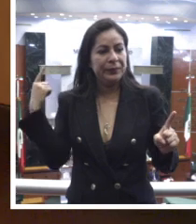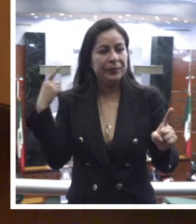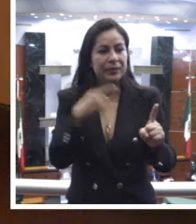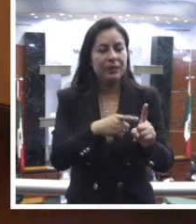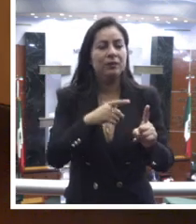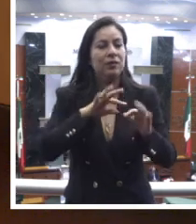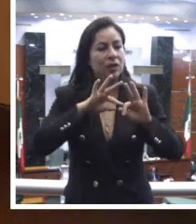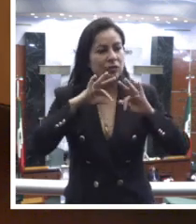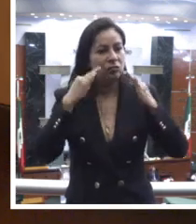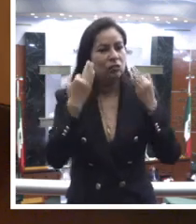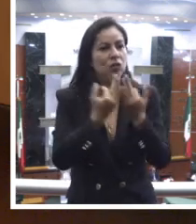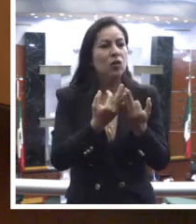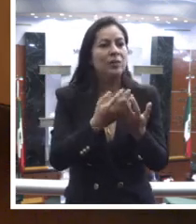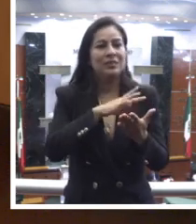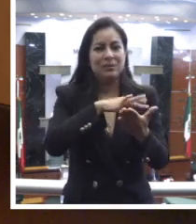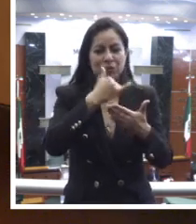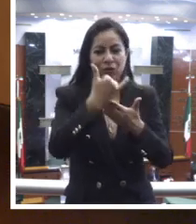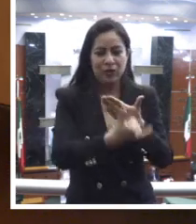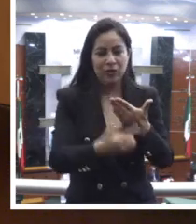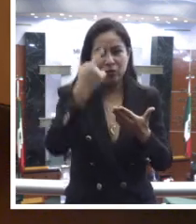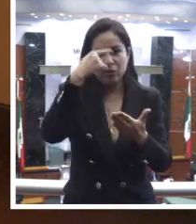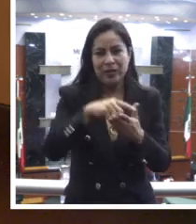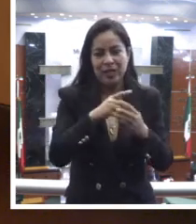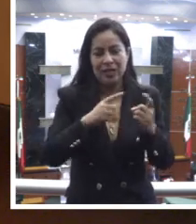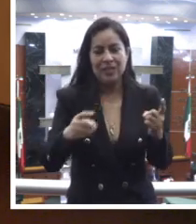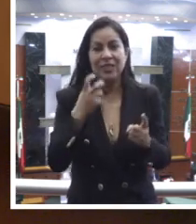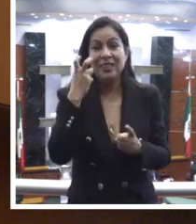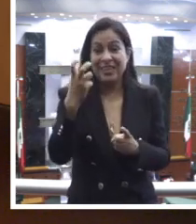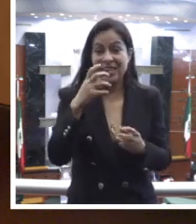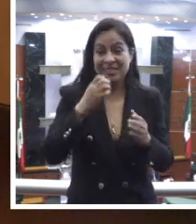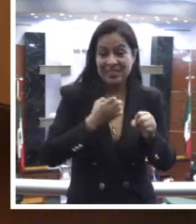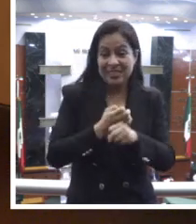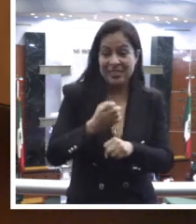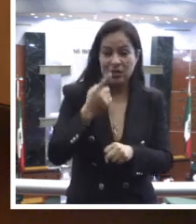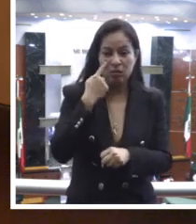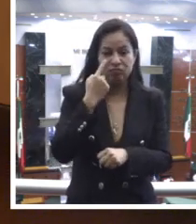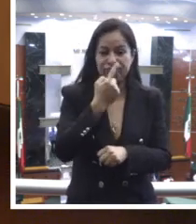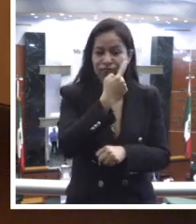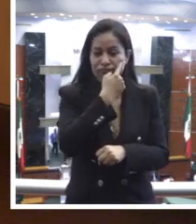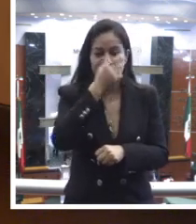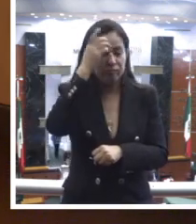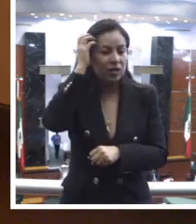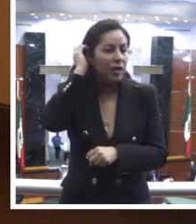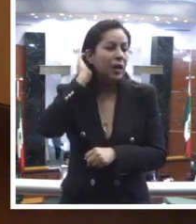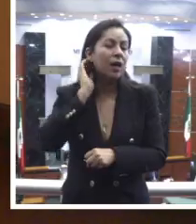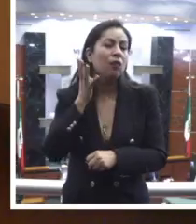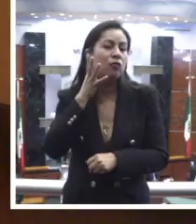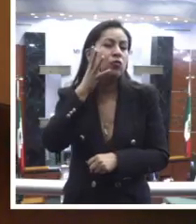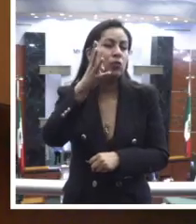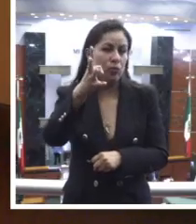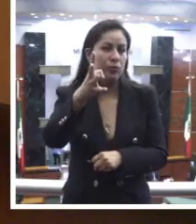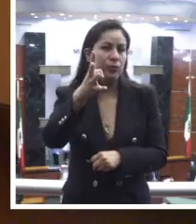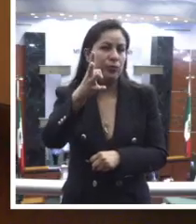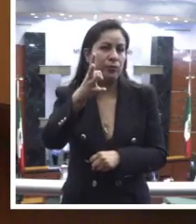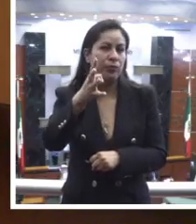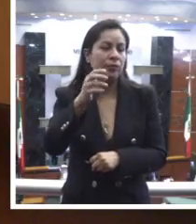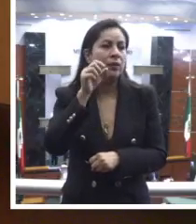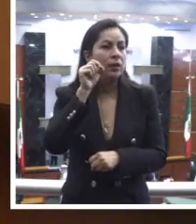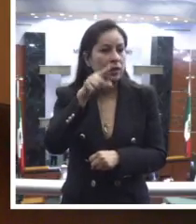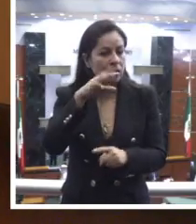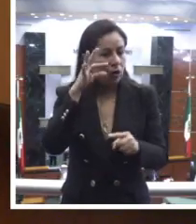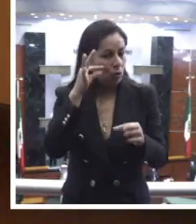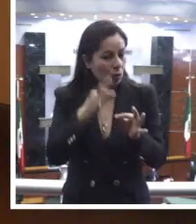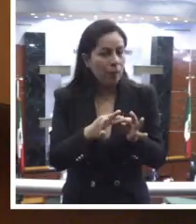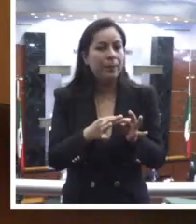las estrategias y los proyectos para el desarrollo de ese estado con una visión a largo plazo y que lo